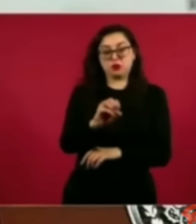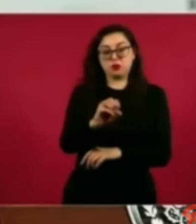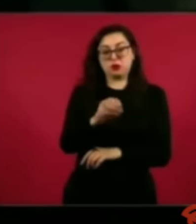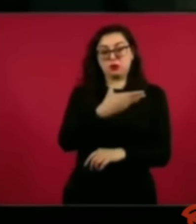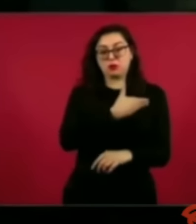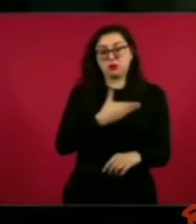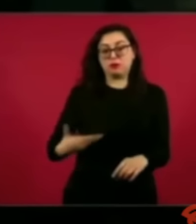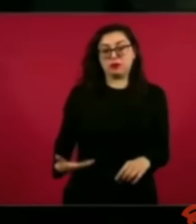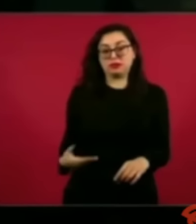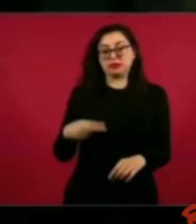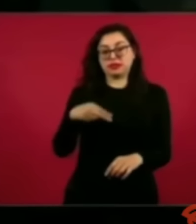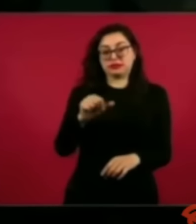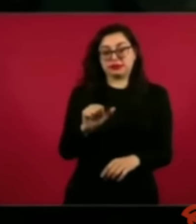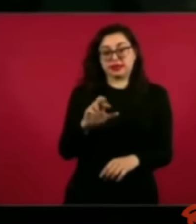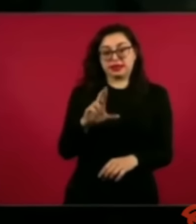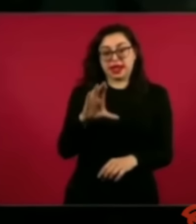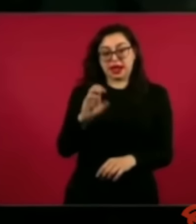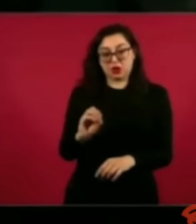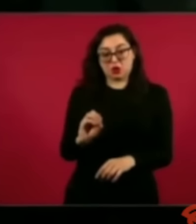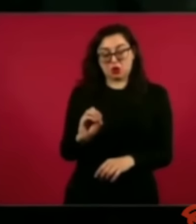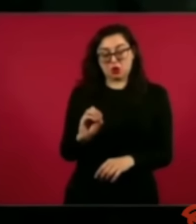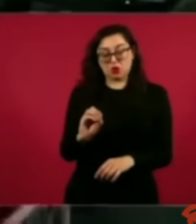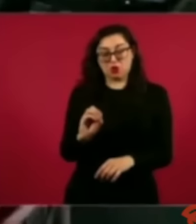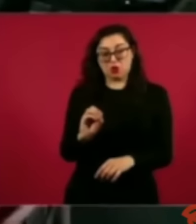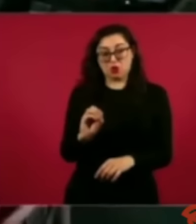presidente narco,